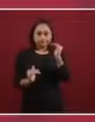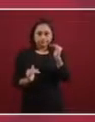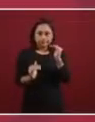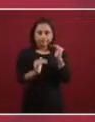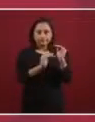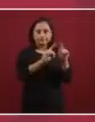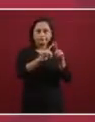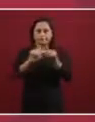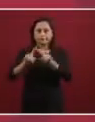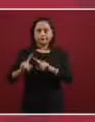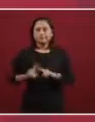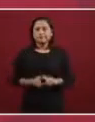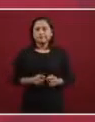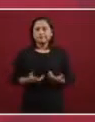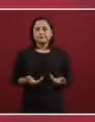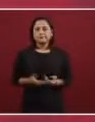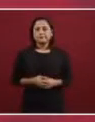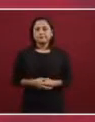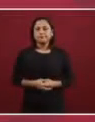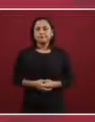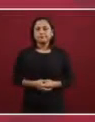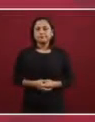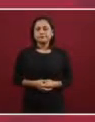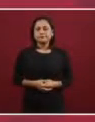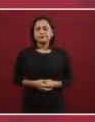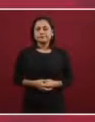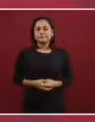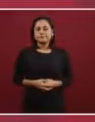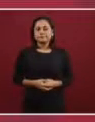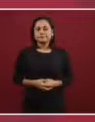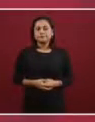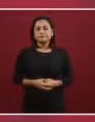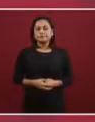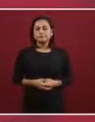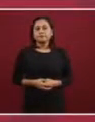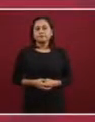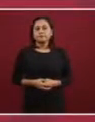el que no haya conciencia